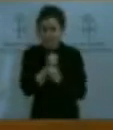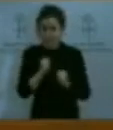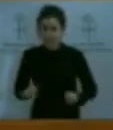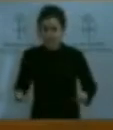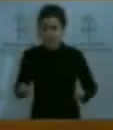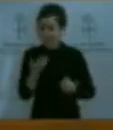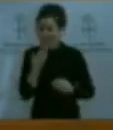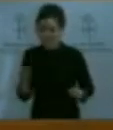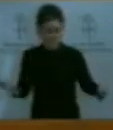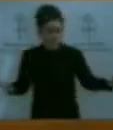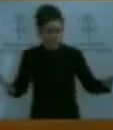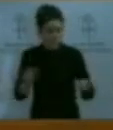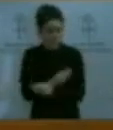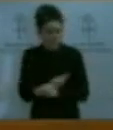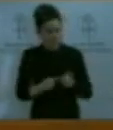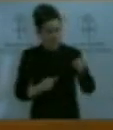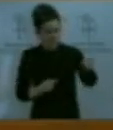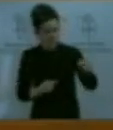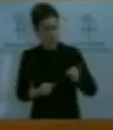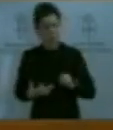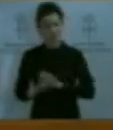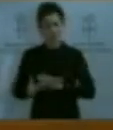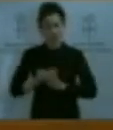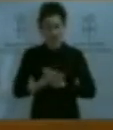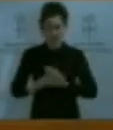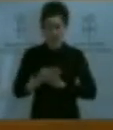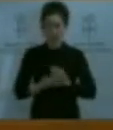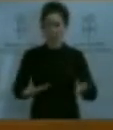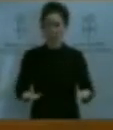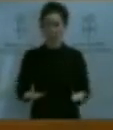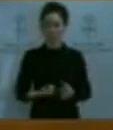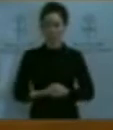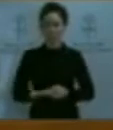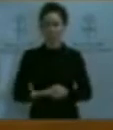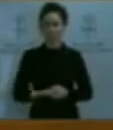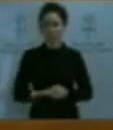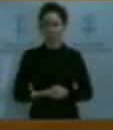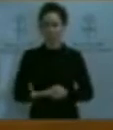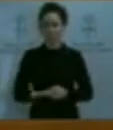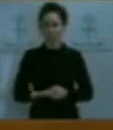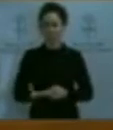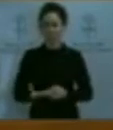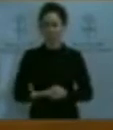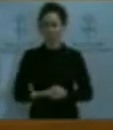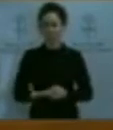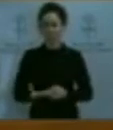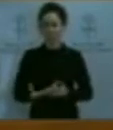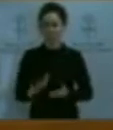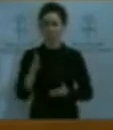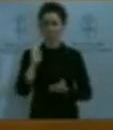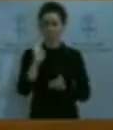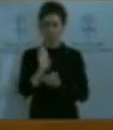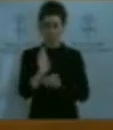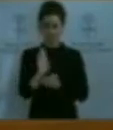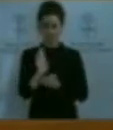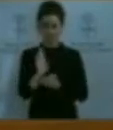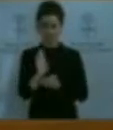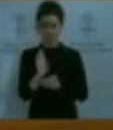mención a la oferta que ha hecho el ministro de Educación este fin de semana en Sevilla, y que allí hicimos una reunión que